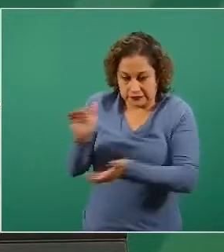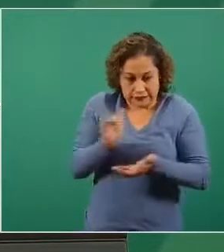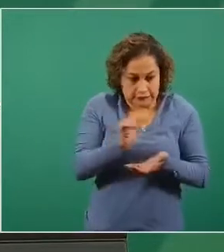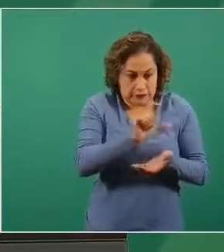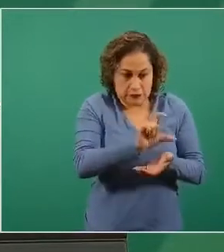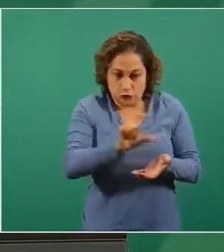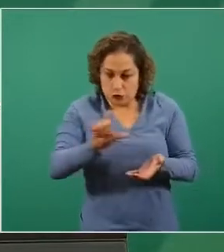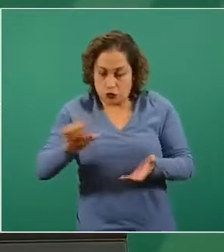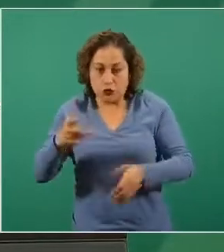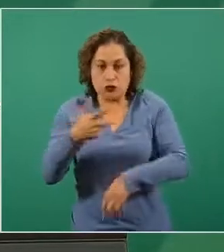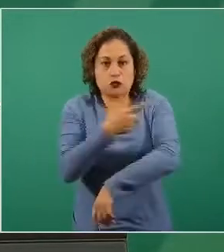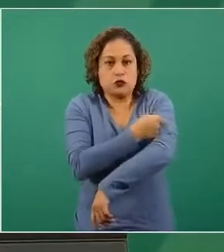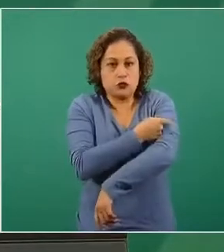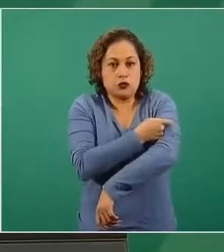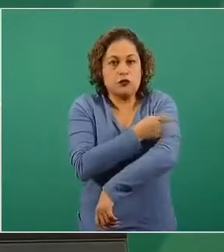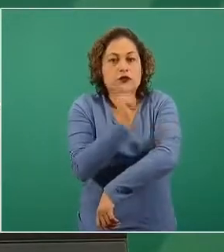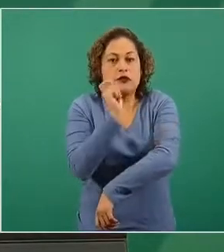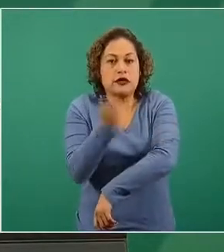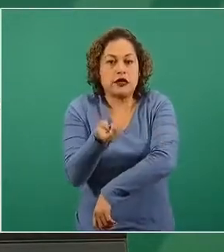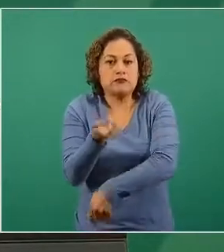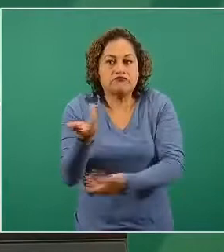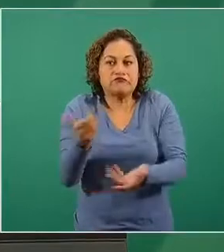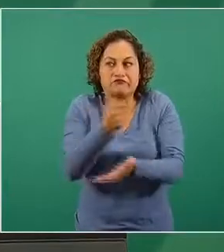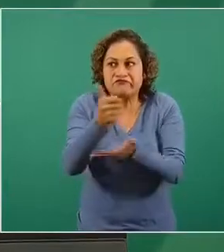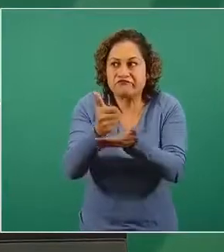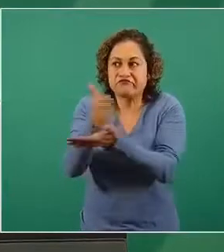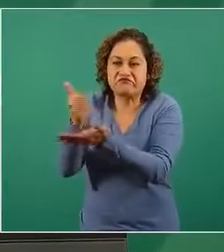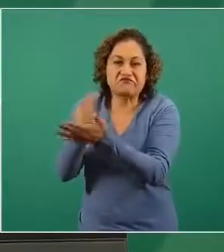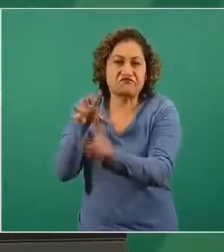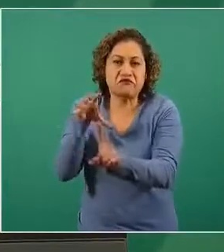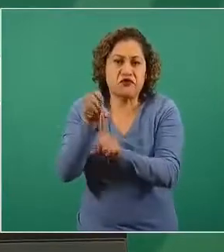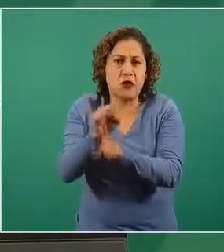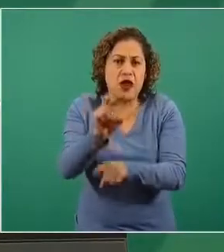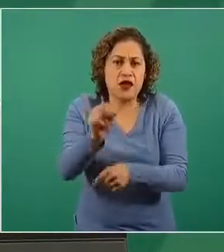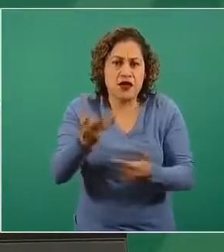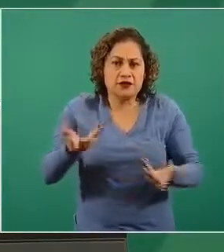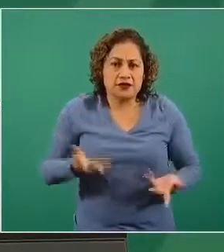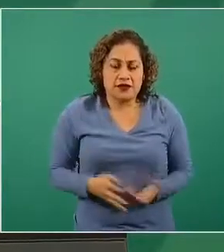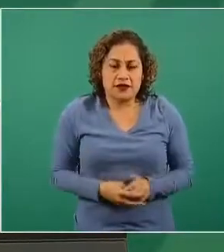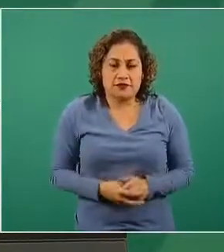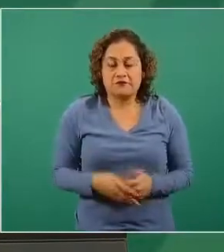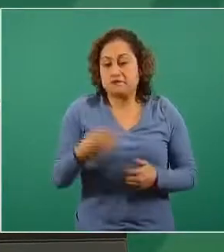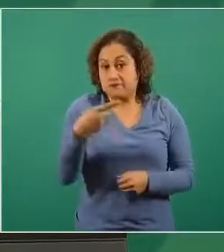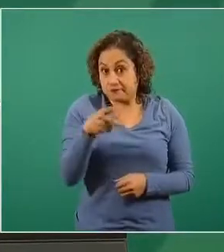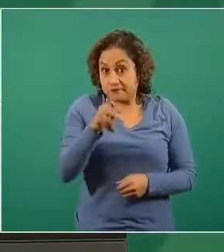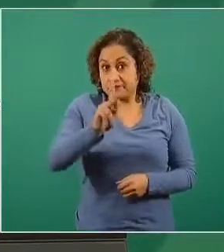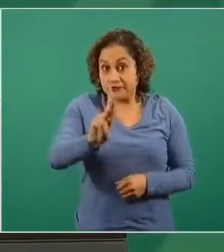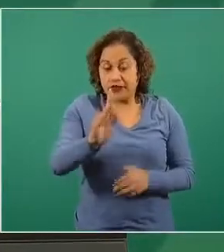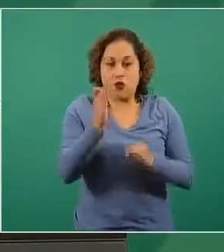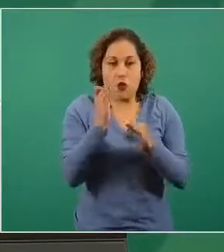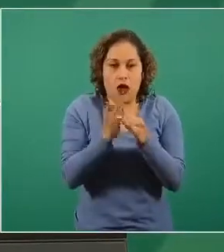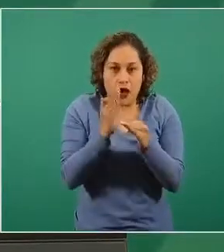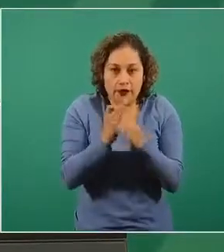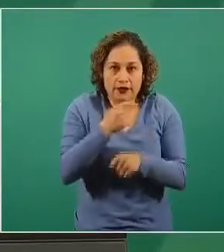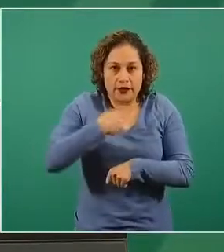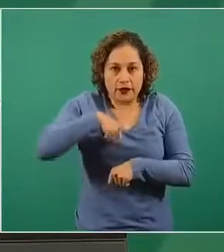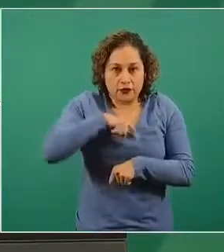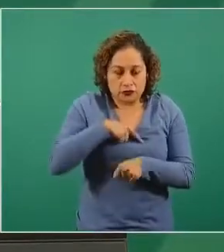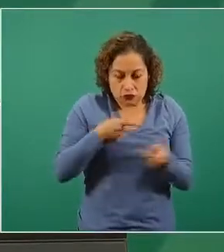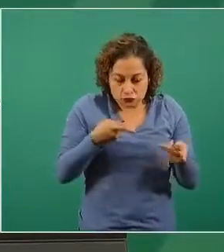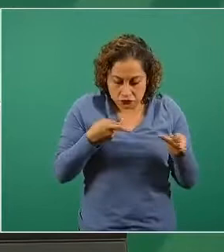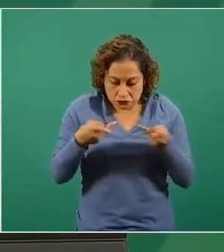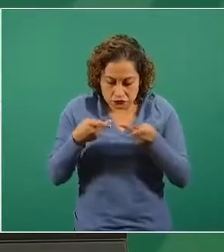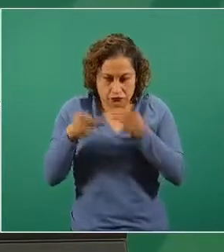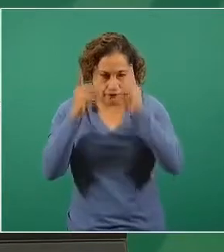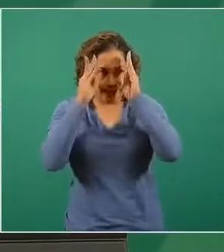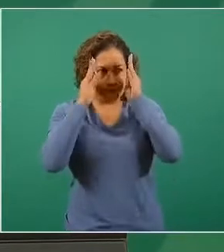dosis sería prácticamente nulo. Sin embargo, si ahorita nosotros nos enfocamos